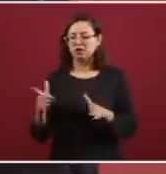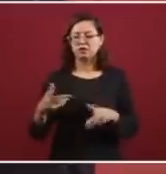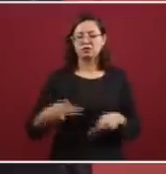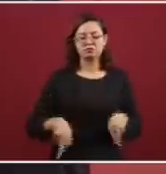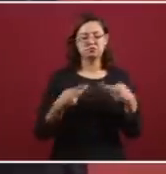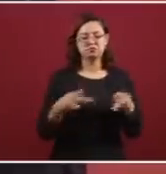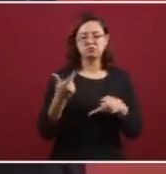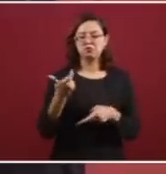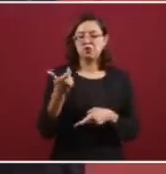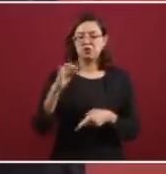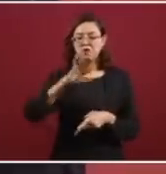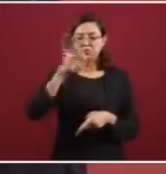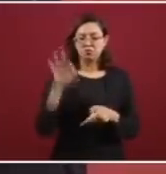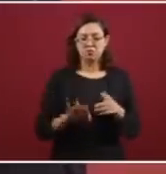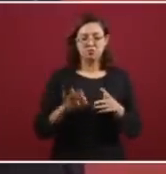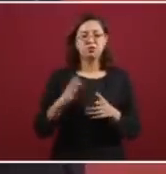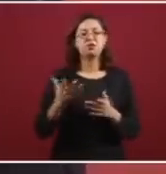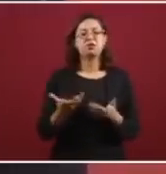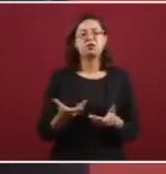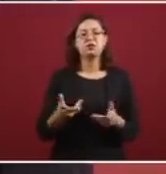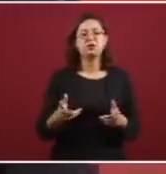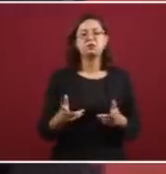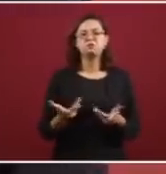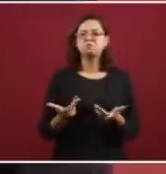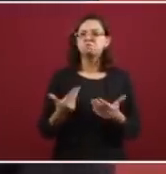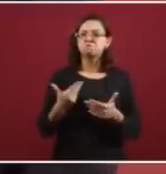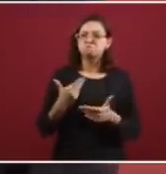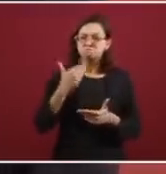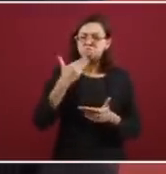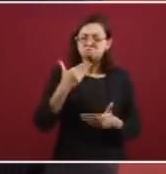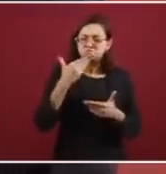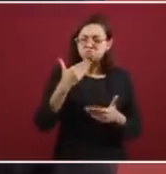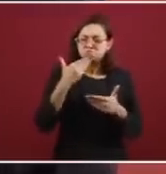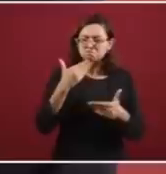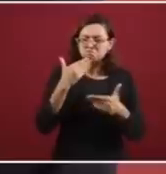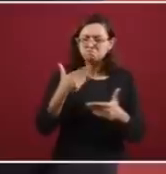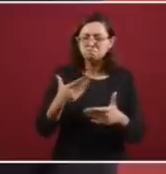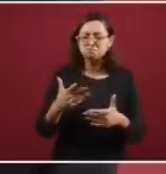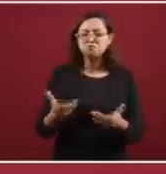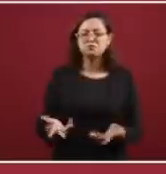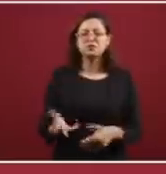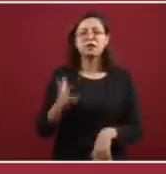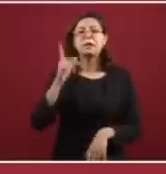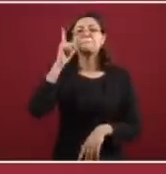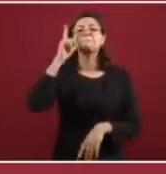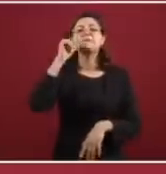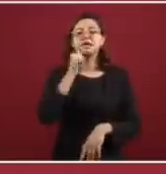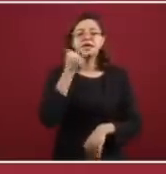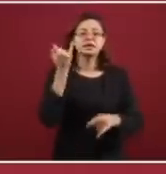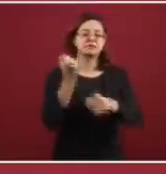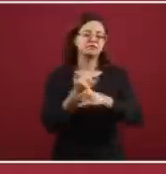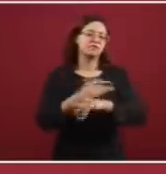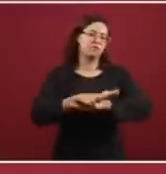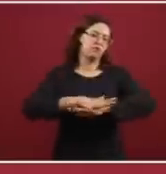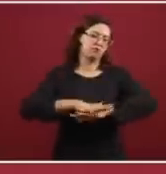van bien las cosas. Eso mañana se va a informar.